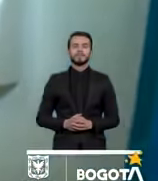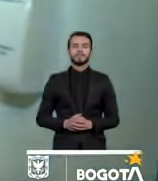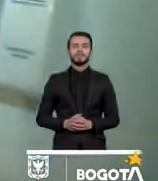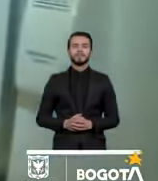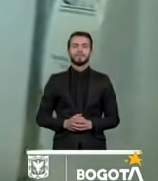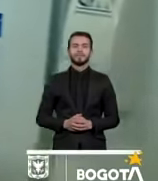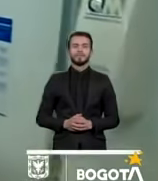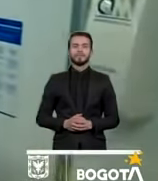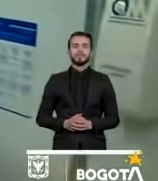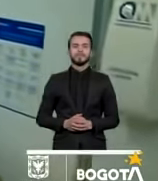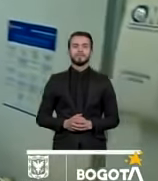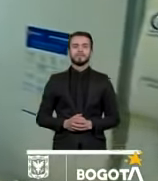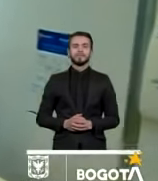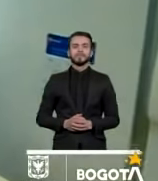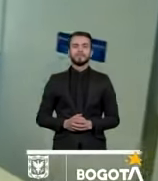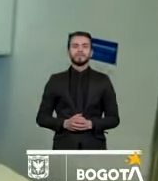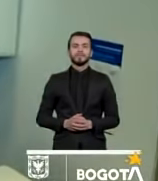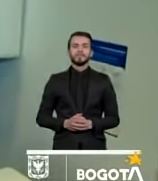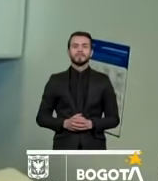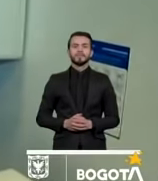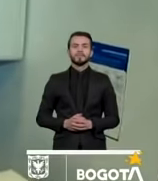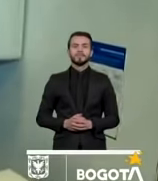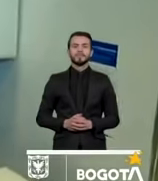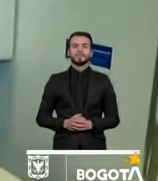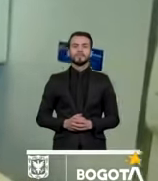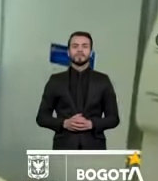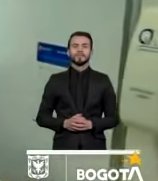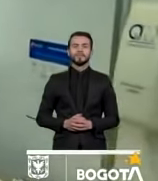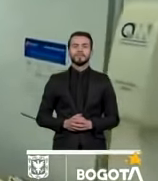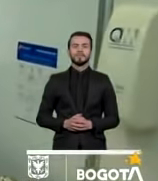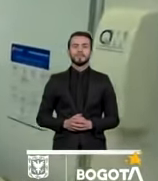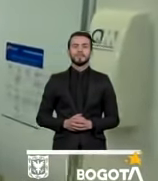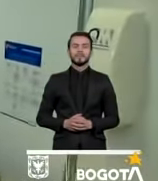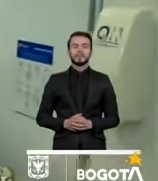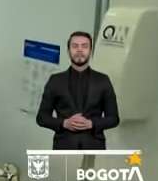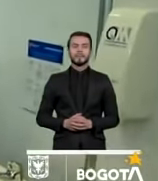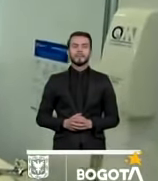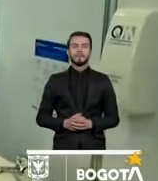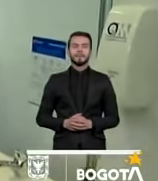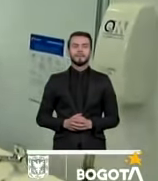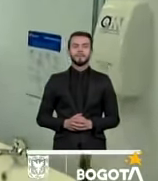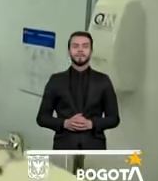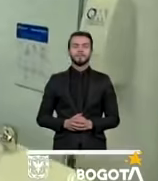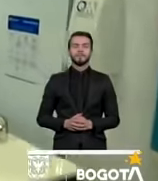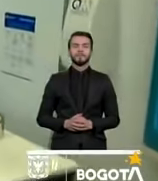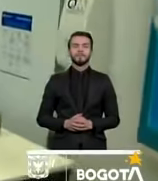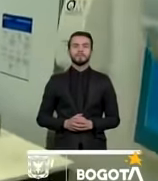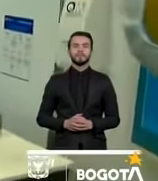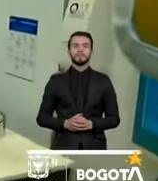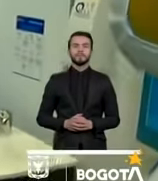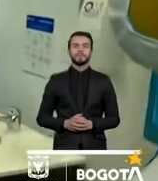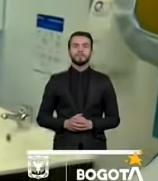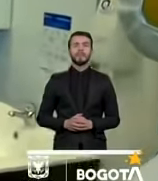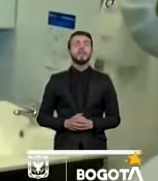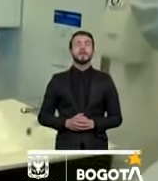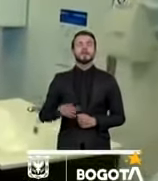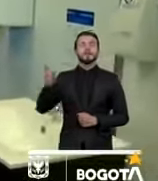Sí. Thank you. ¿Cuántas duchas